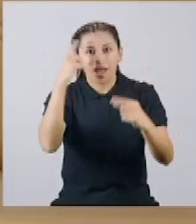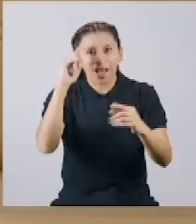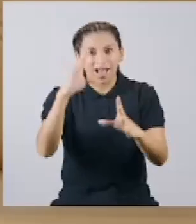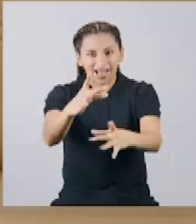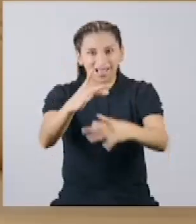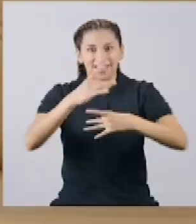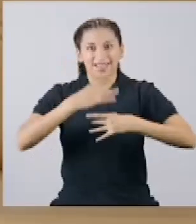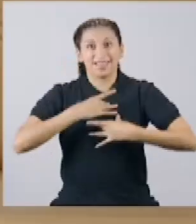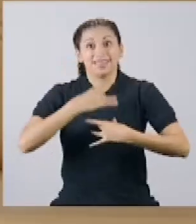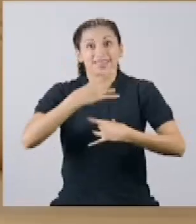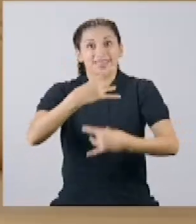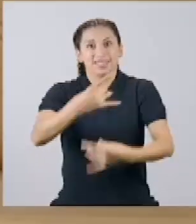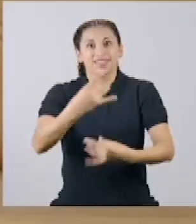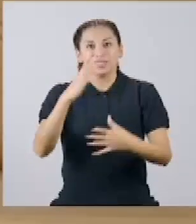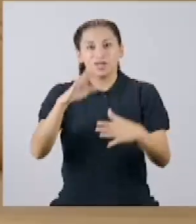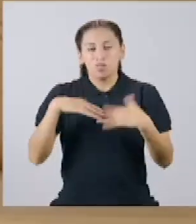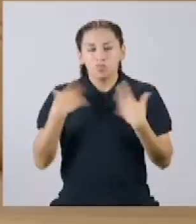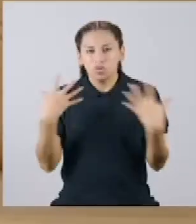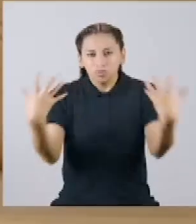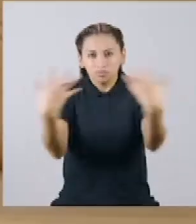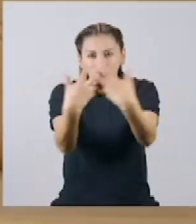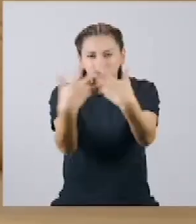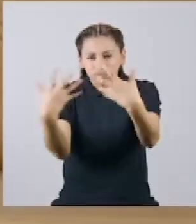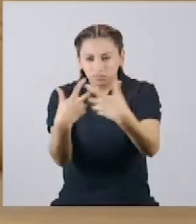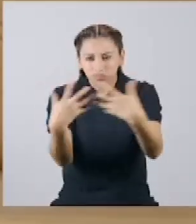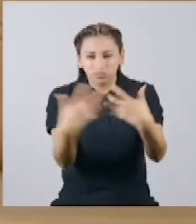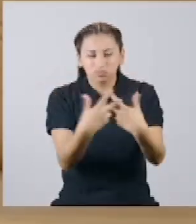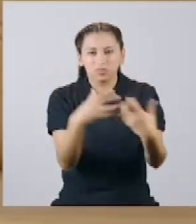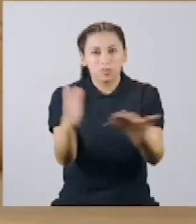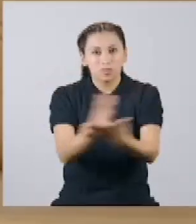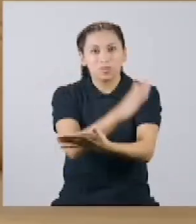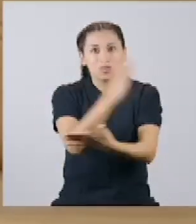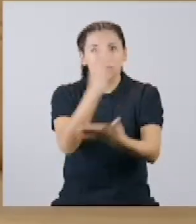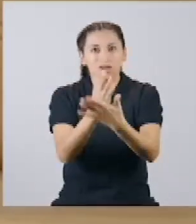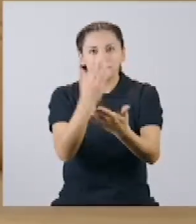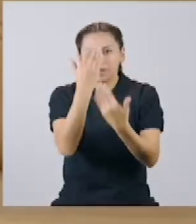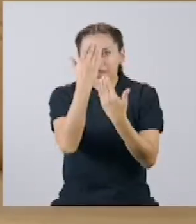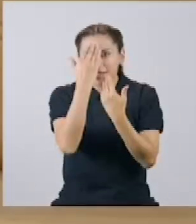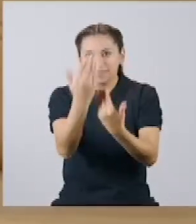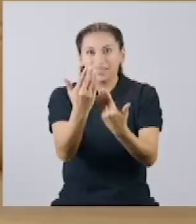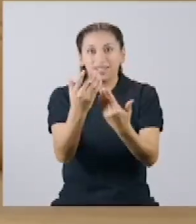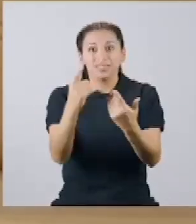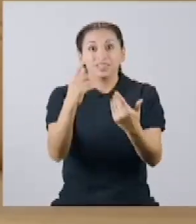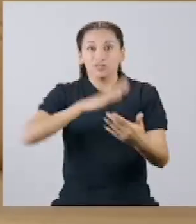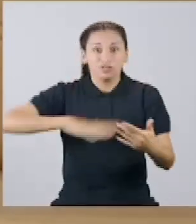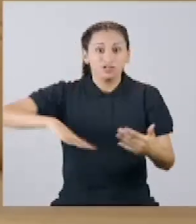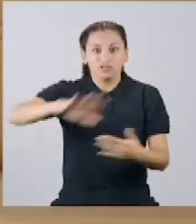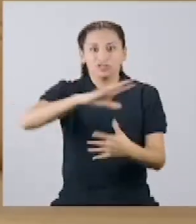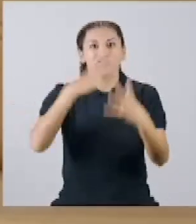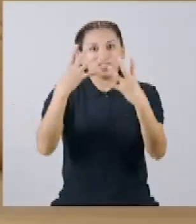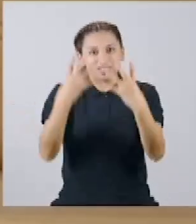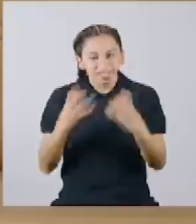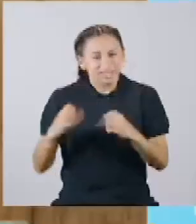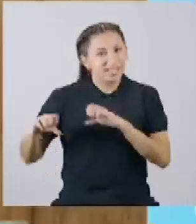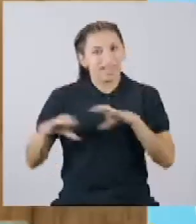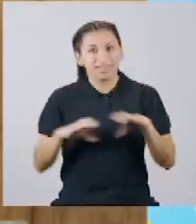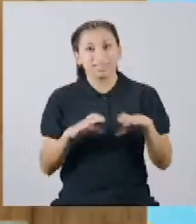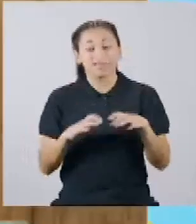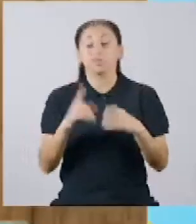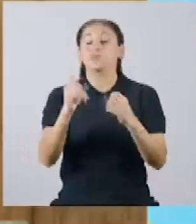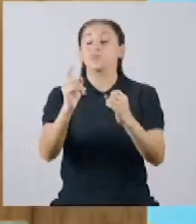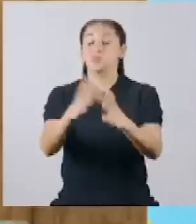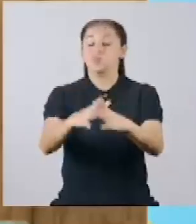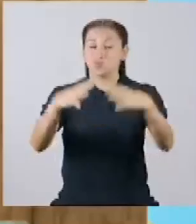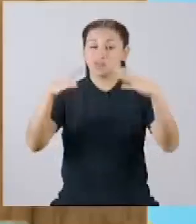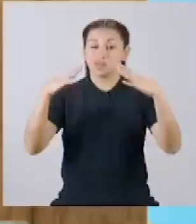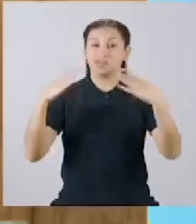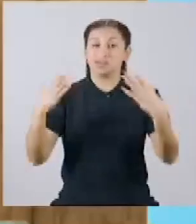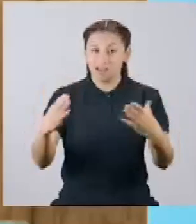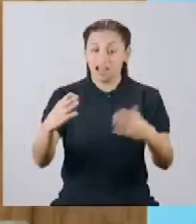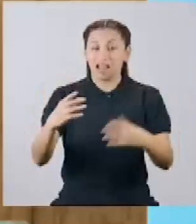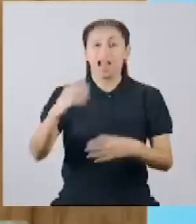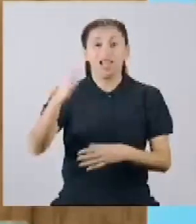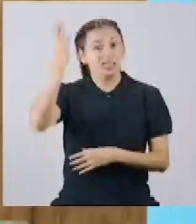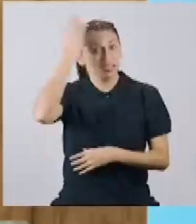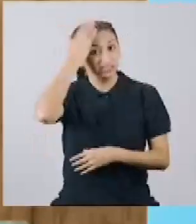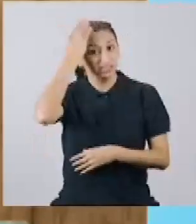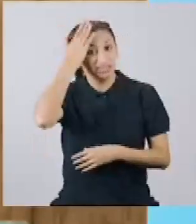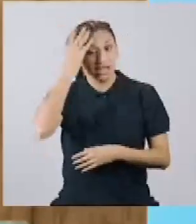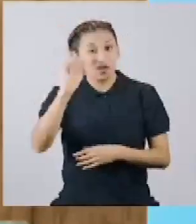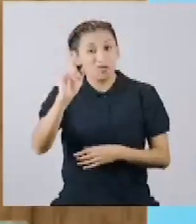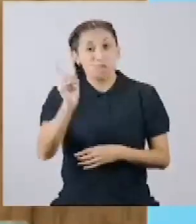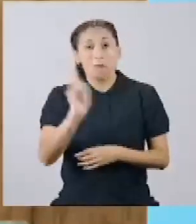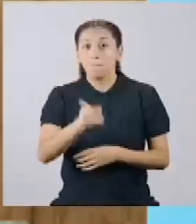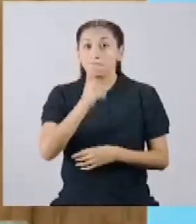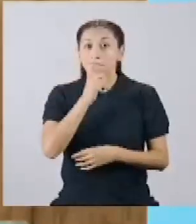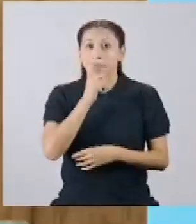interesan y se relacionan con posibles problemas frente a los cuales queremos actuar. ¿Cuánta sabiduría tiene papá